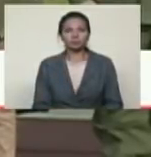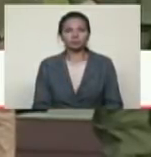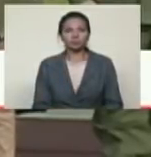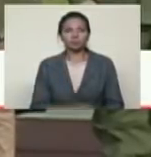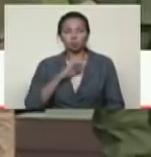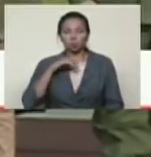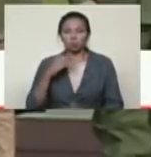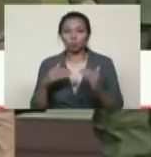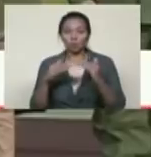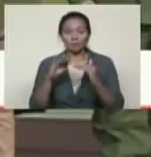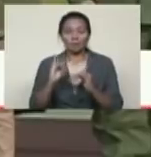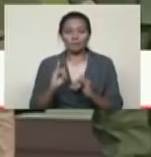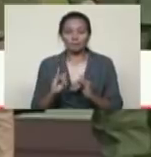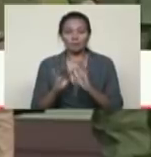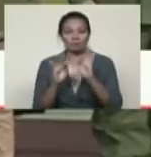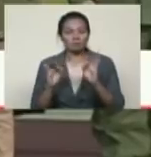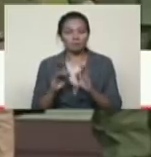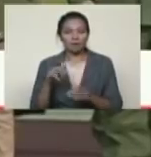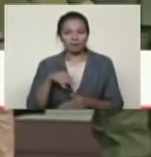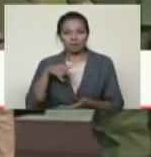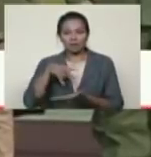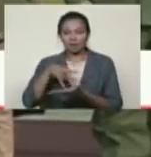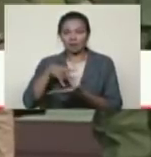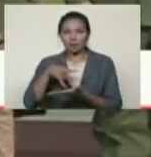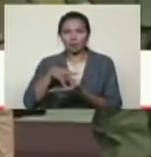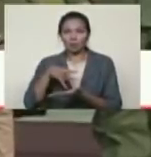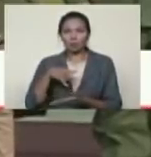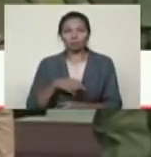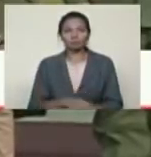estamos aquí en el mismo campo de Carabobo.